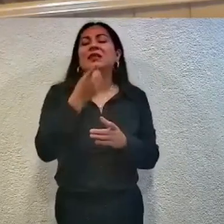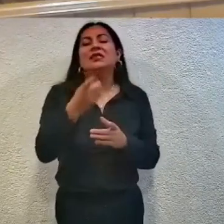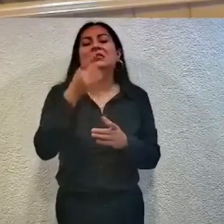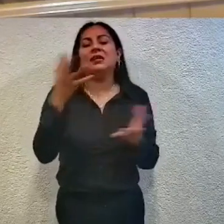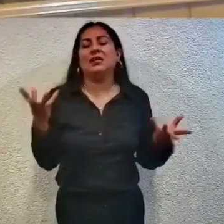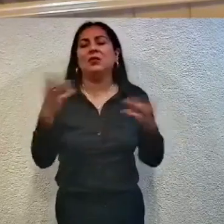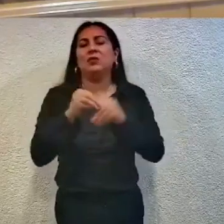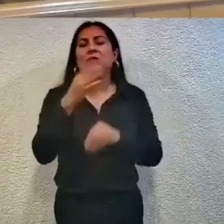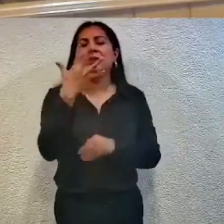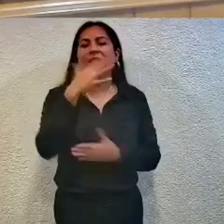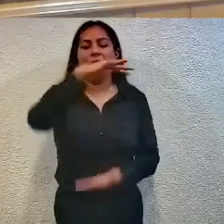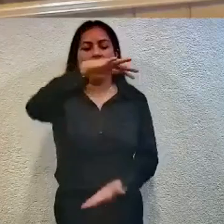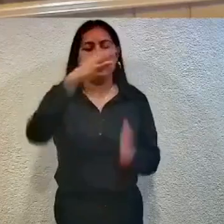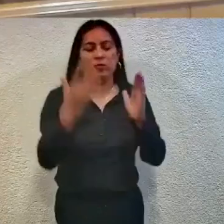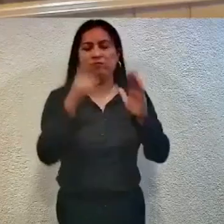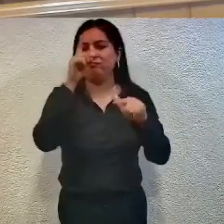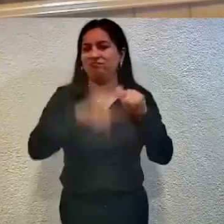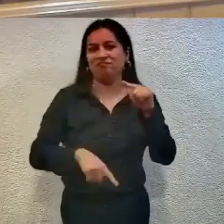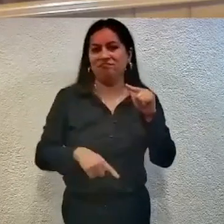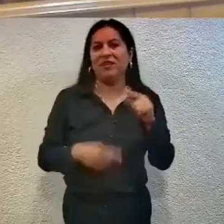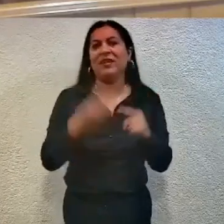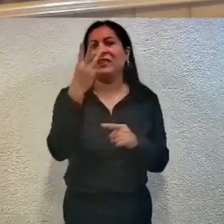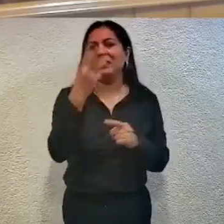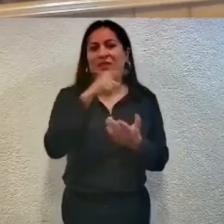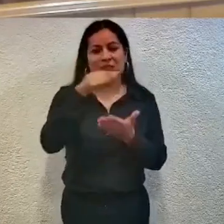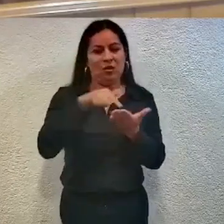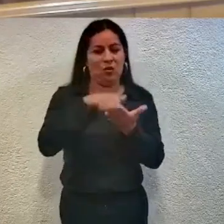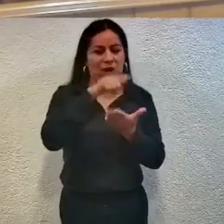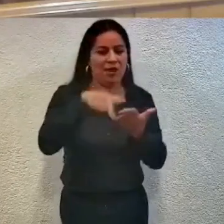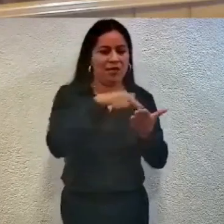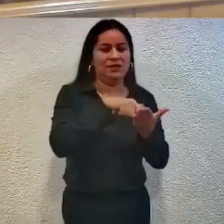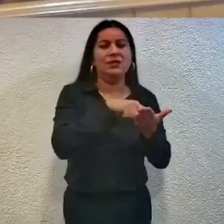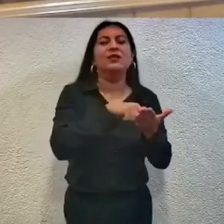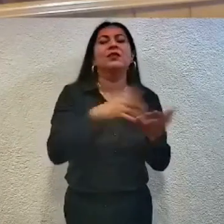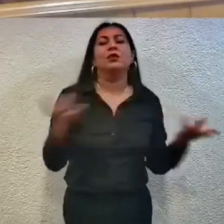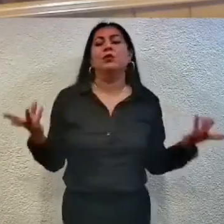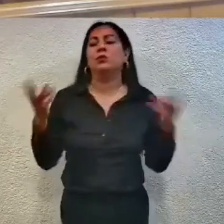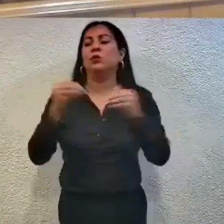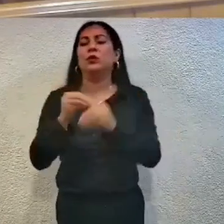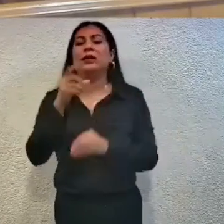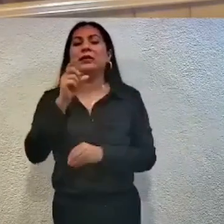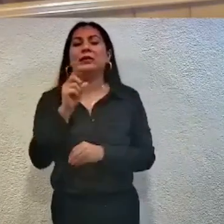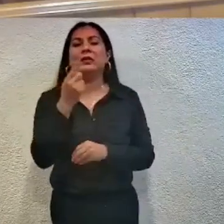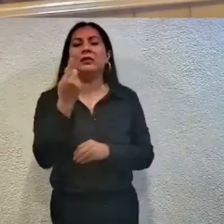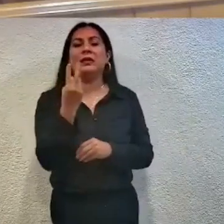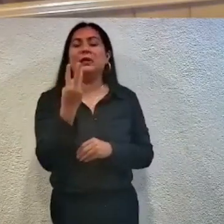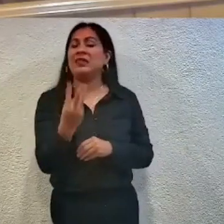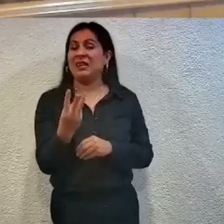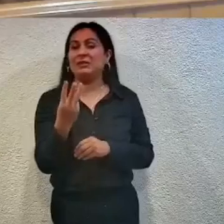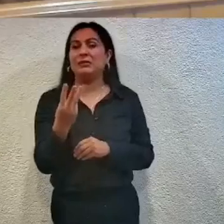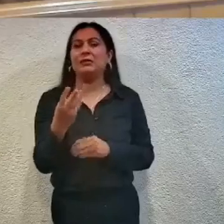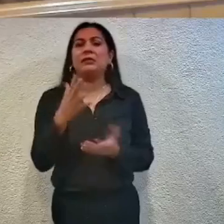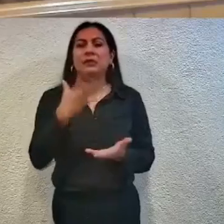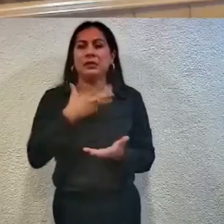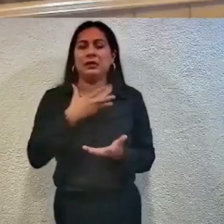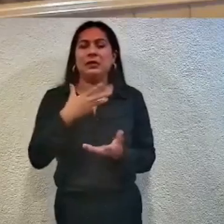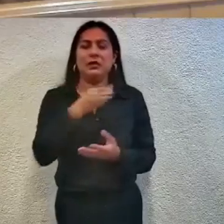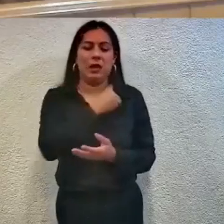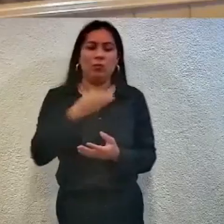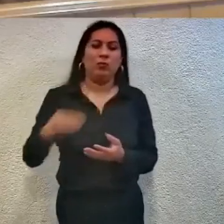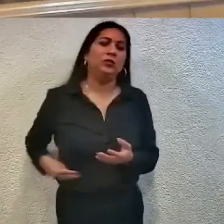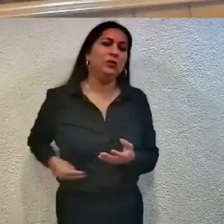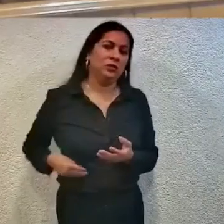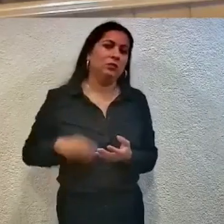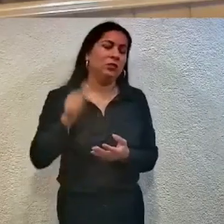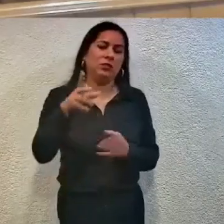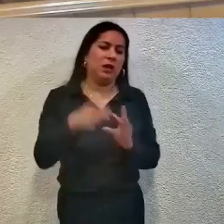GIN 09 arroja un total de 4 casillas anuladas en 3 secciones electorales de un total de 33 secciones